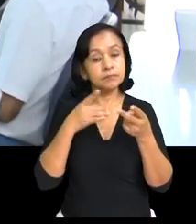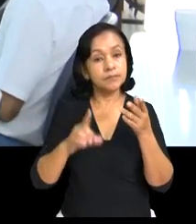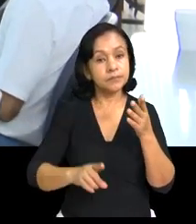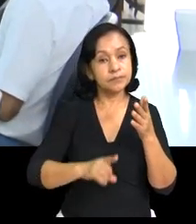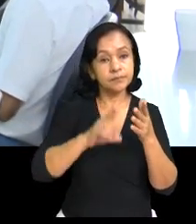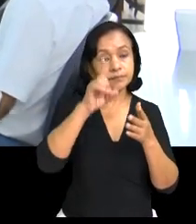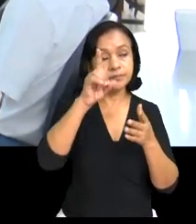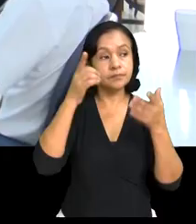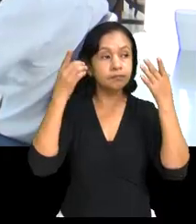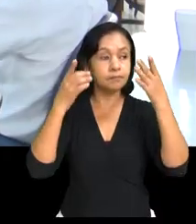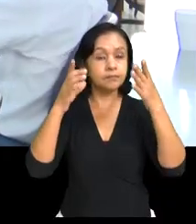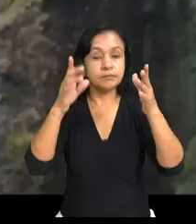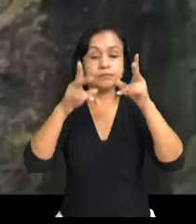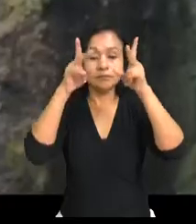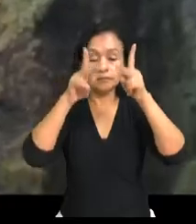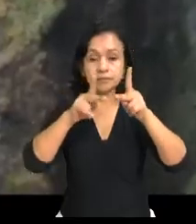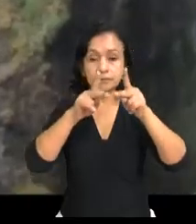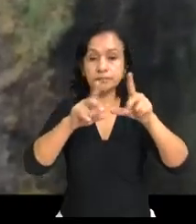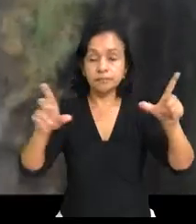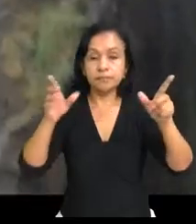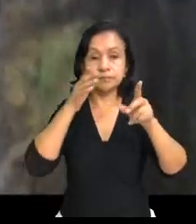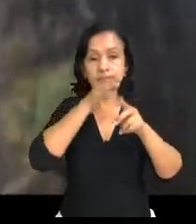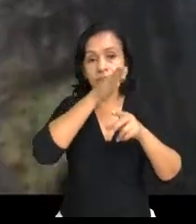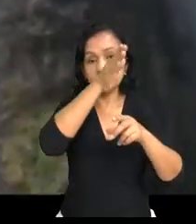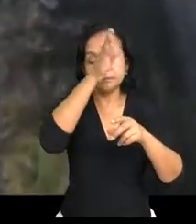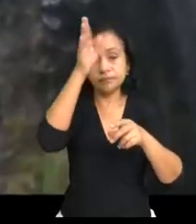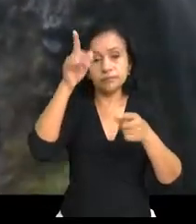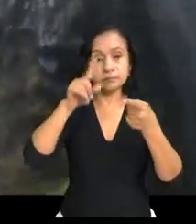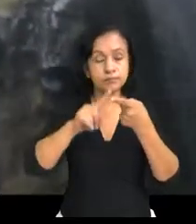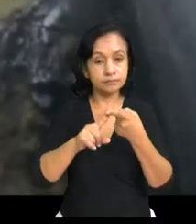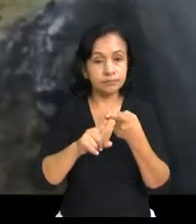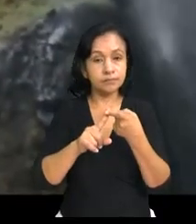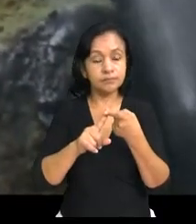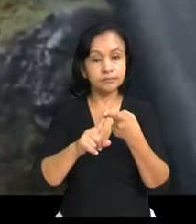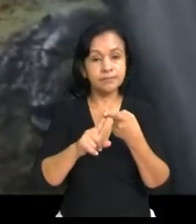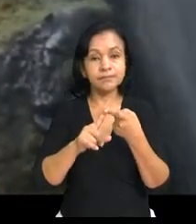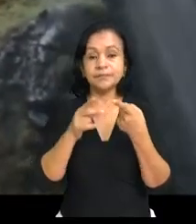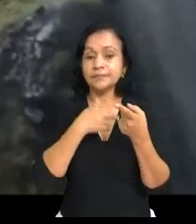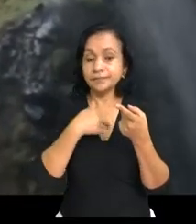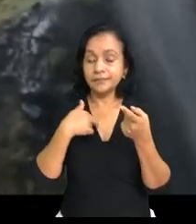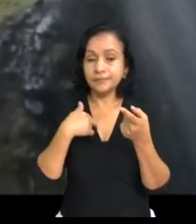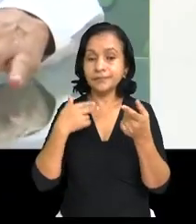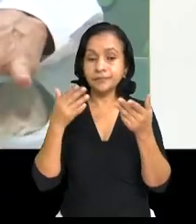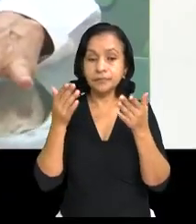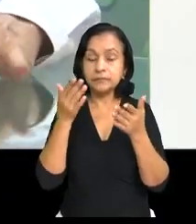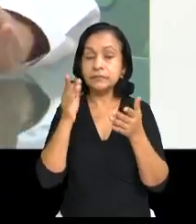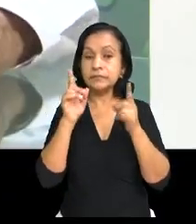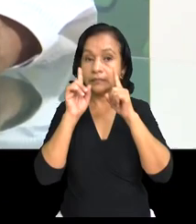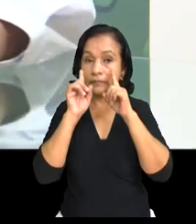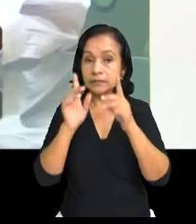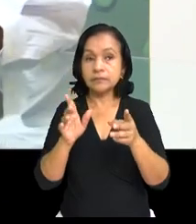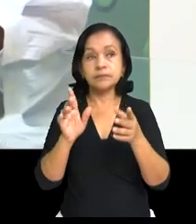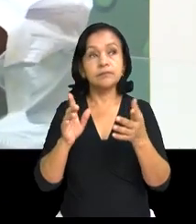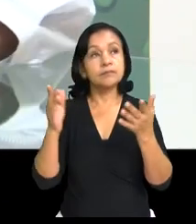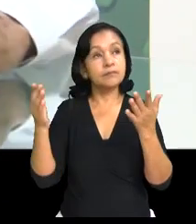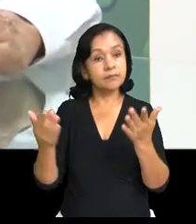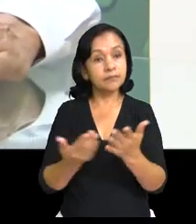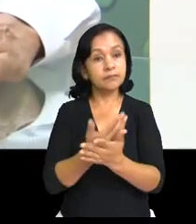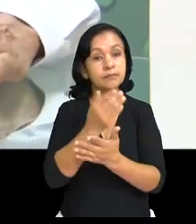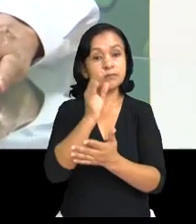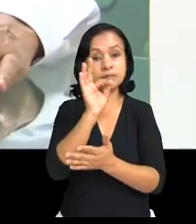desarrollar instrumentos de planificación y gestión de recursos hídricos y reducción de riesgos. El nuevo FICE